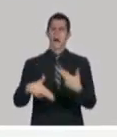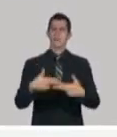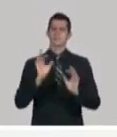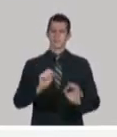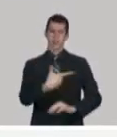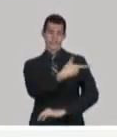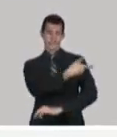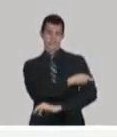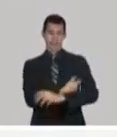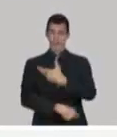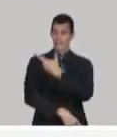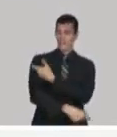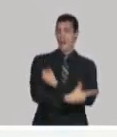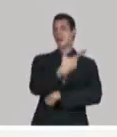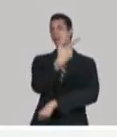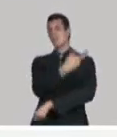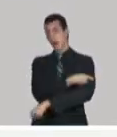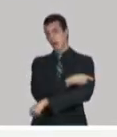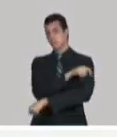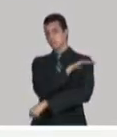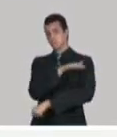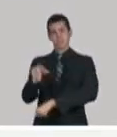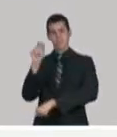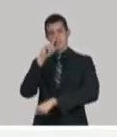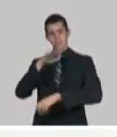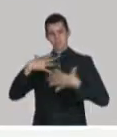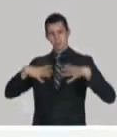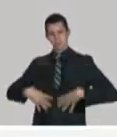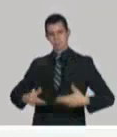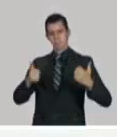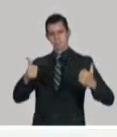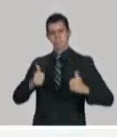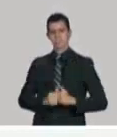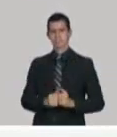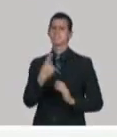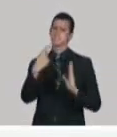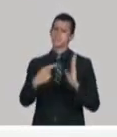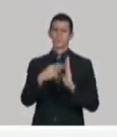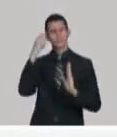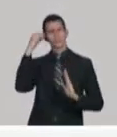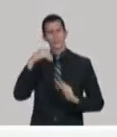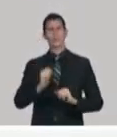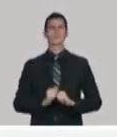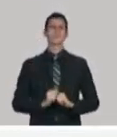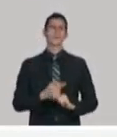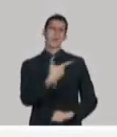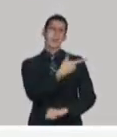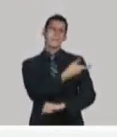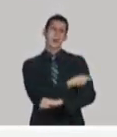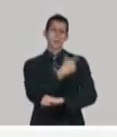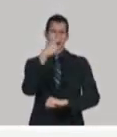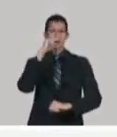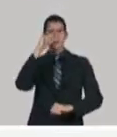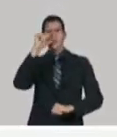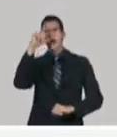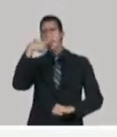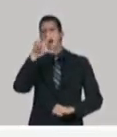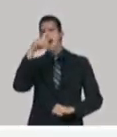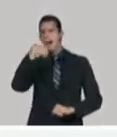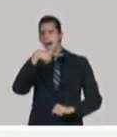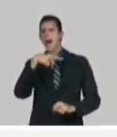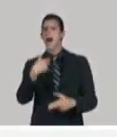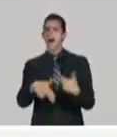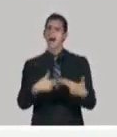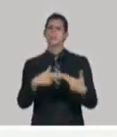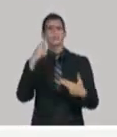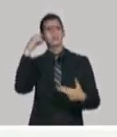se hizo como pueden ver en la lámina la vacuna fue diseñada en la región occidental del país en la habana y todo lo necesario se hicieron